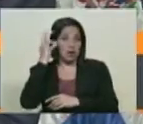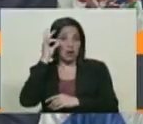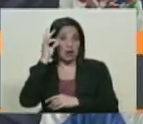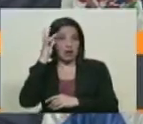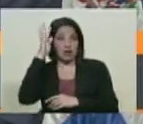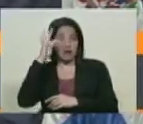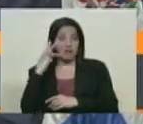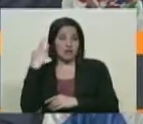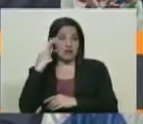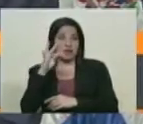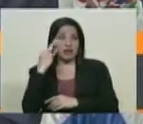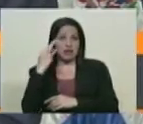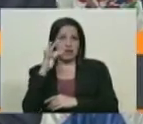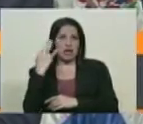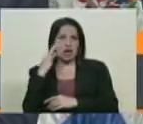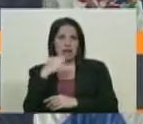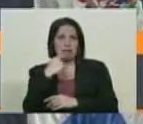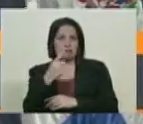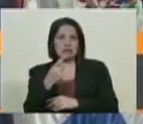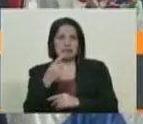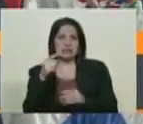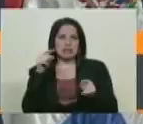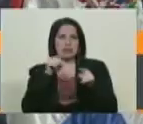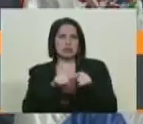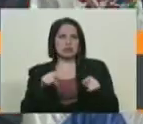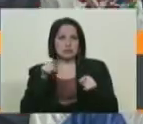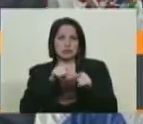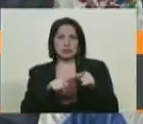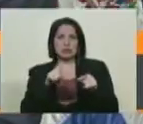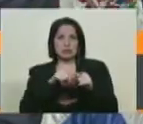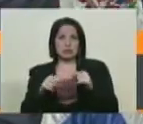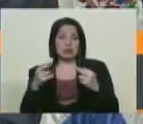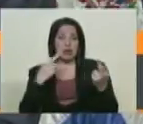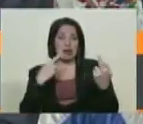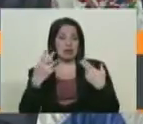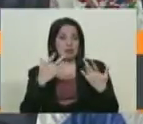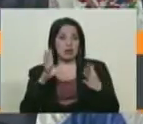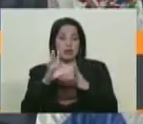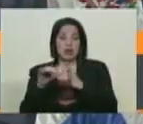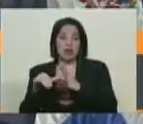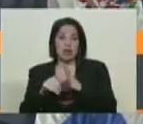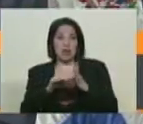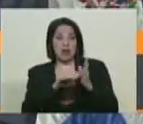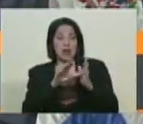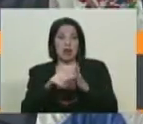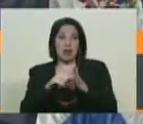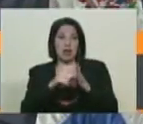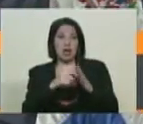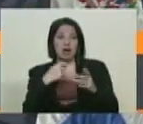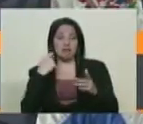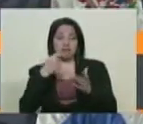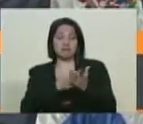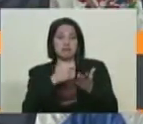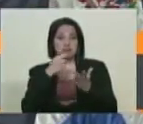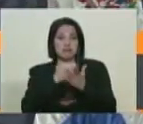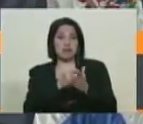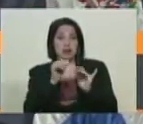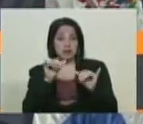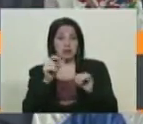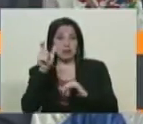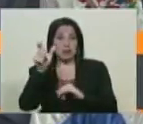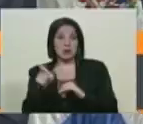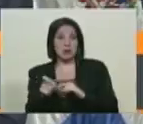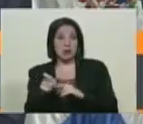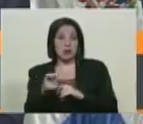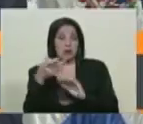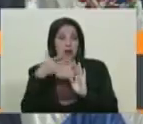cierto, cada día aparecen más expedientes relacionados con extorsiones de esta señora contra personas que tenían algún tipo de